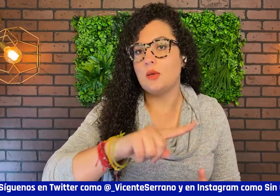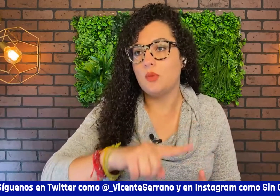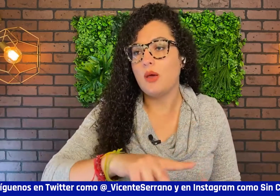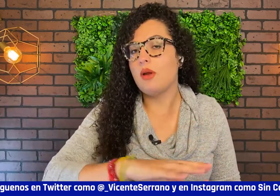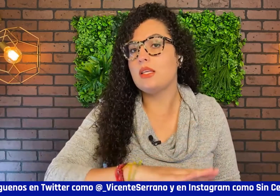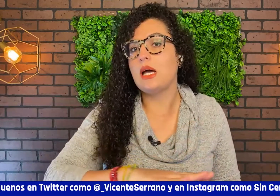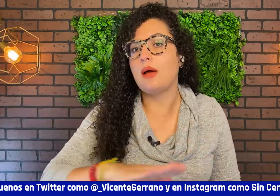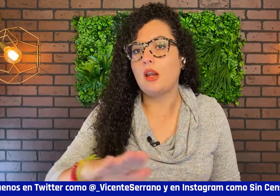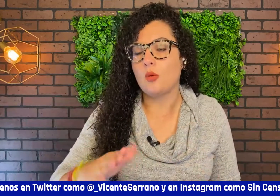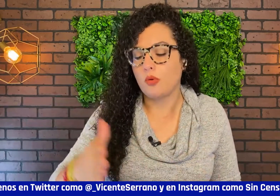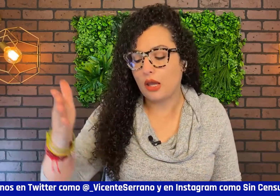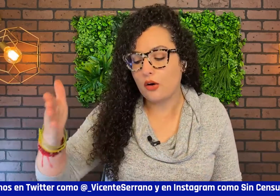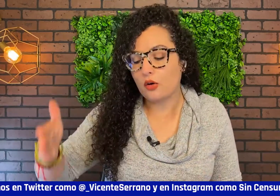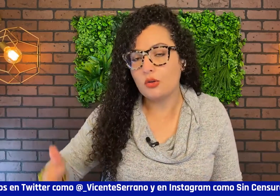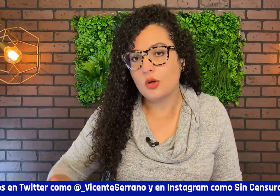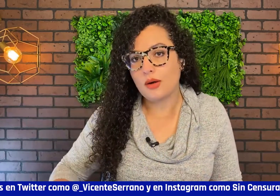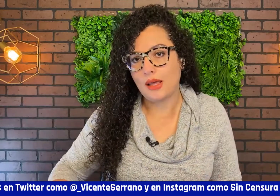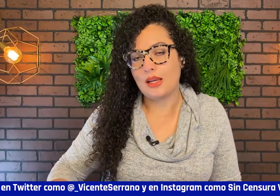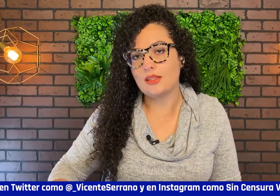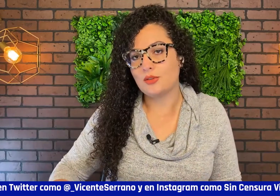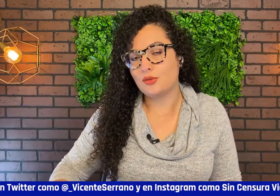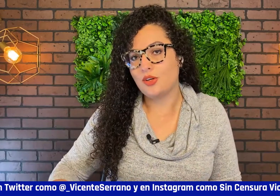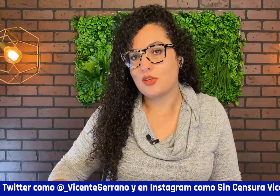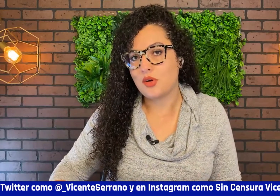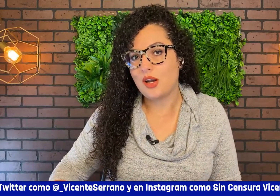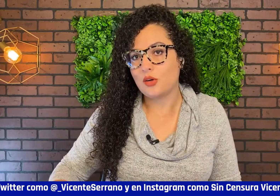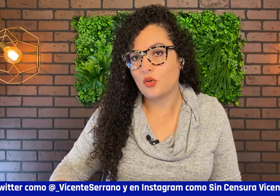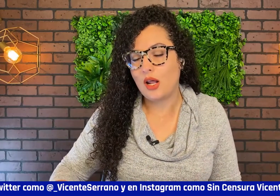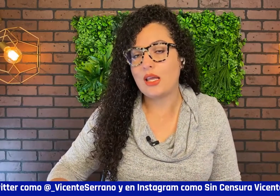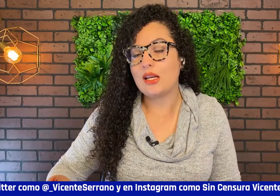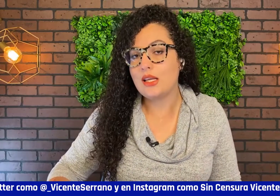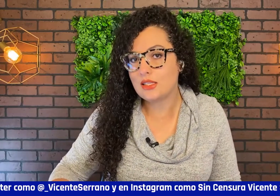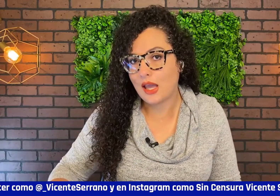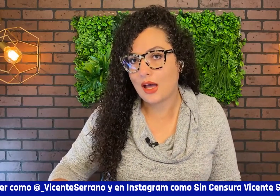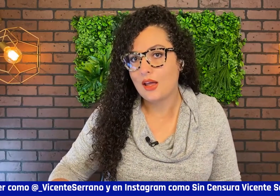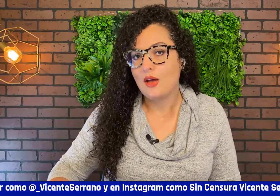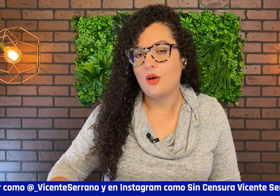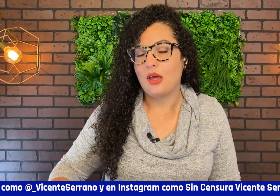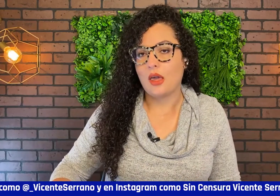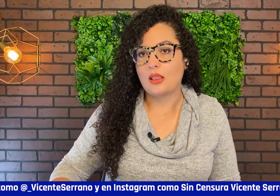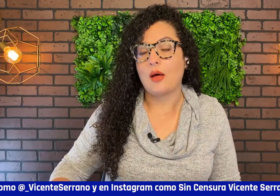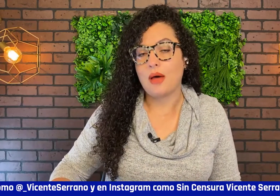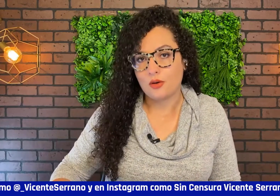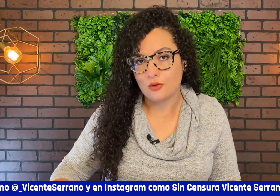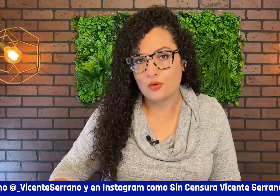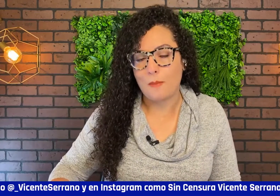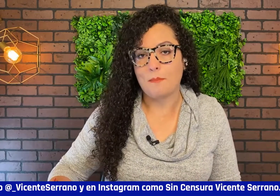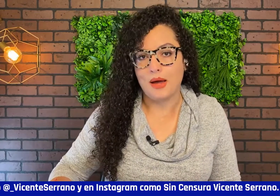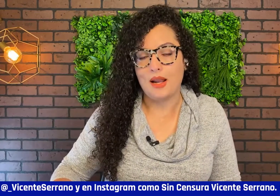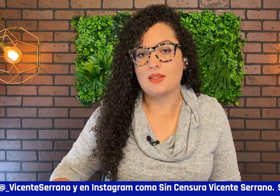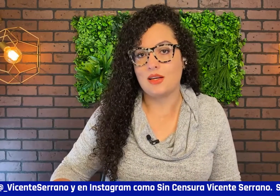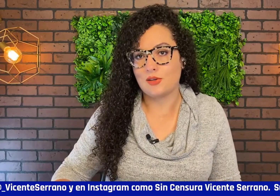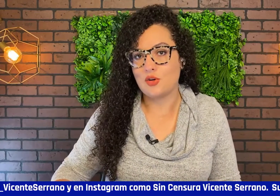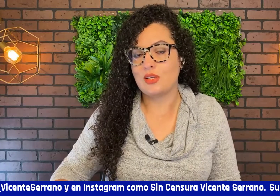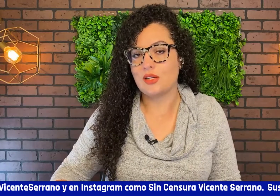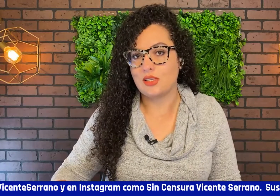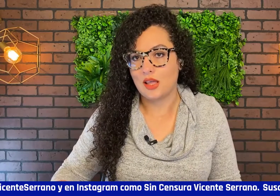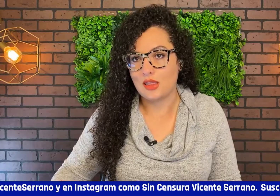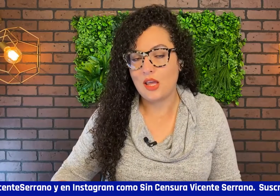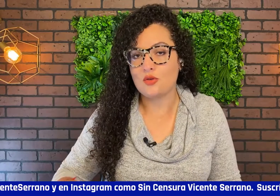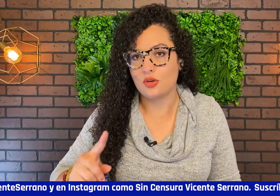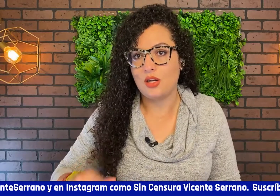en septiembre, ya valió, porque en octubre el Instituto Nacional Electoral inicia trabajos para las elecciones